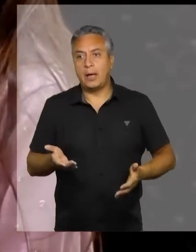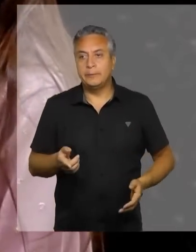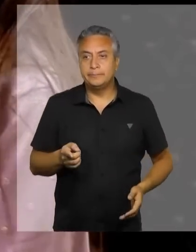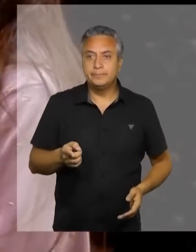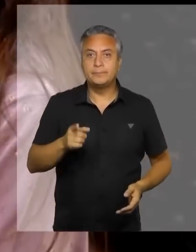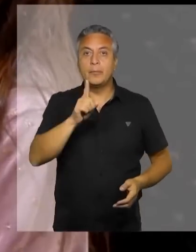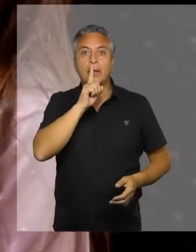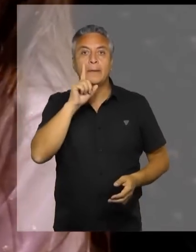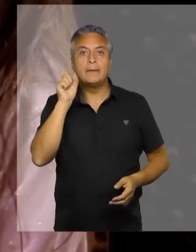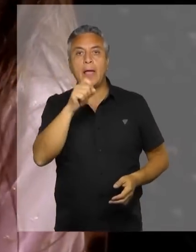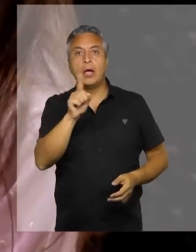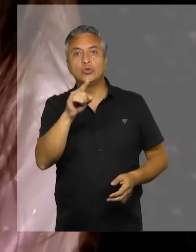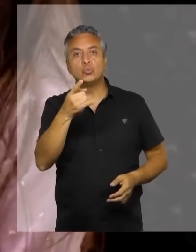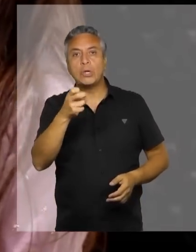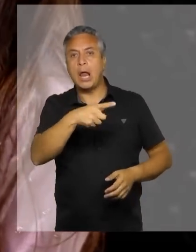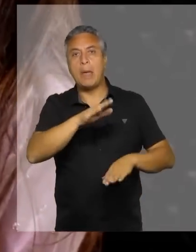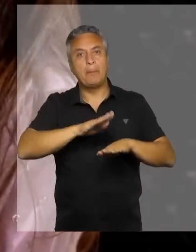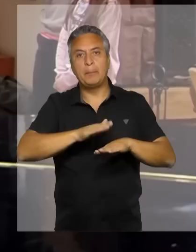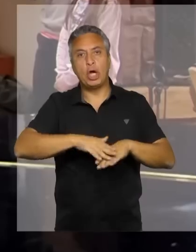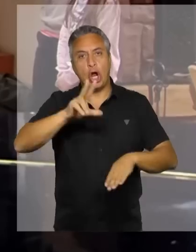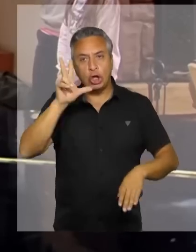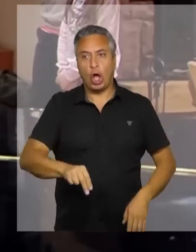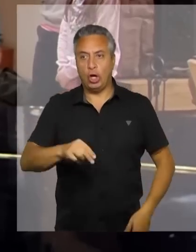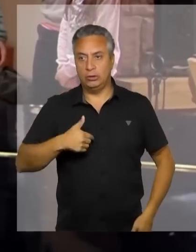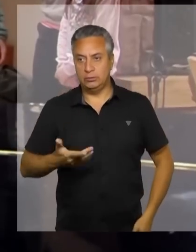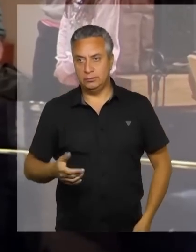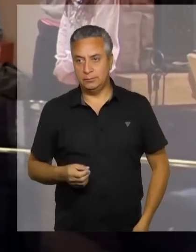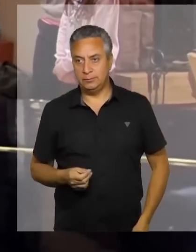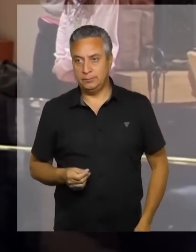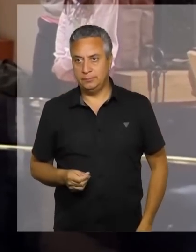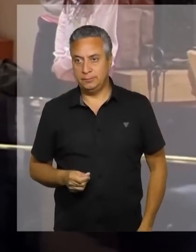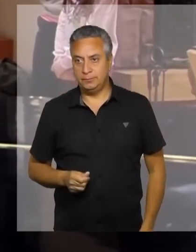la tía Susana no me dio permiso.